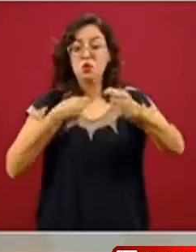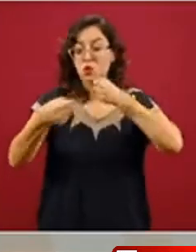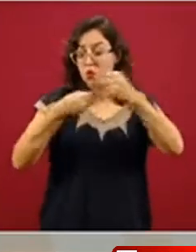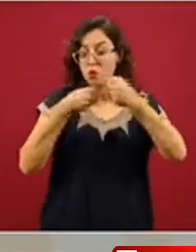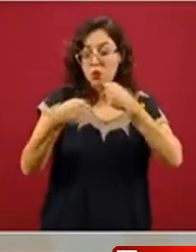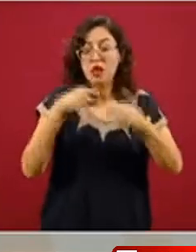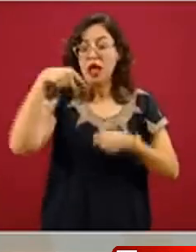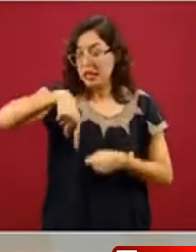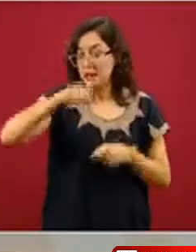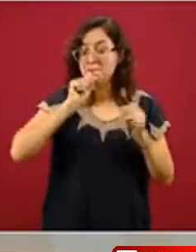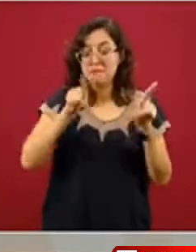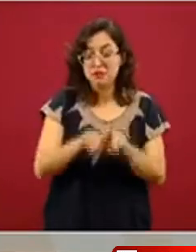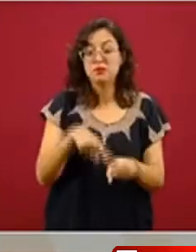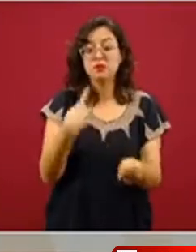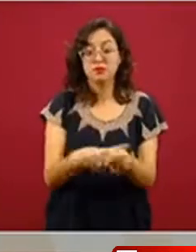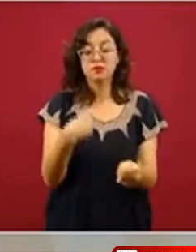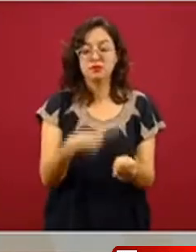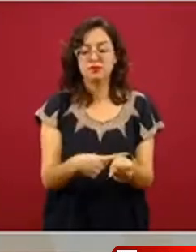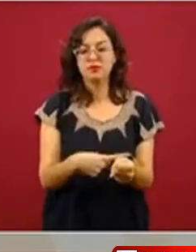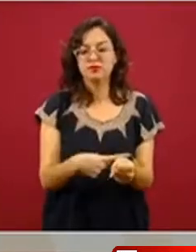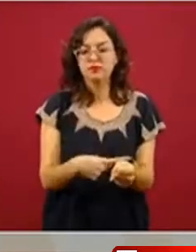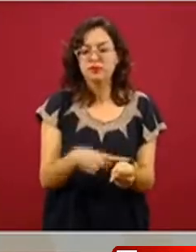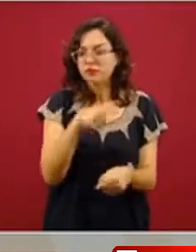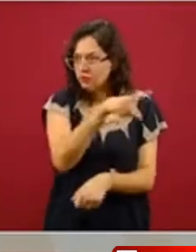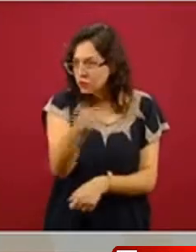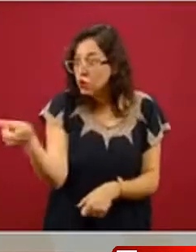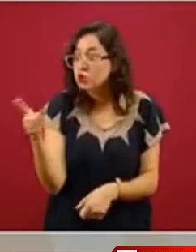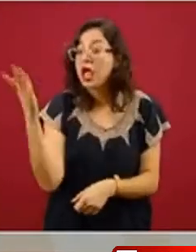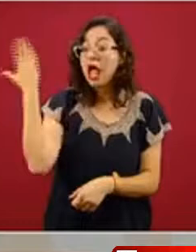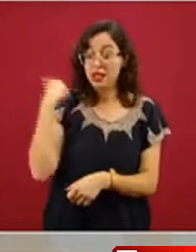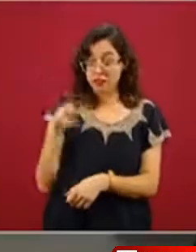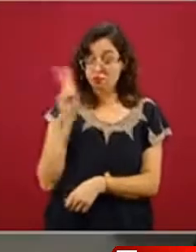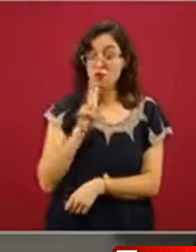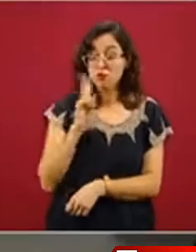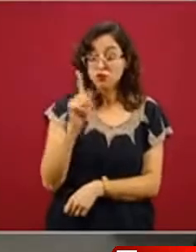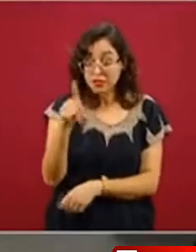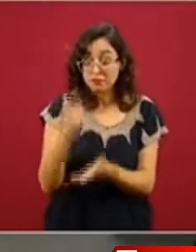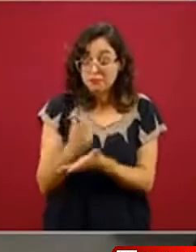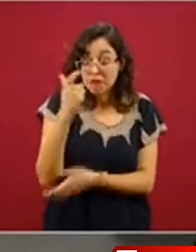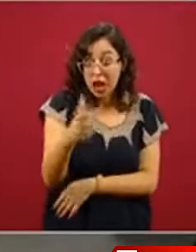y reporteros. Por cierto, ¿les cobraron por las pruebas que le hicieron? ¿A quién se las hicieron?